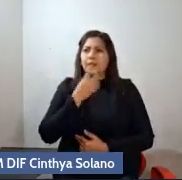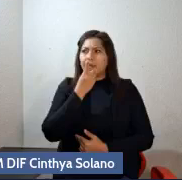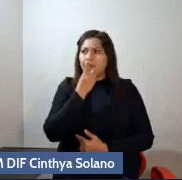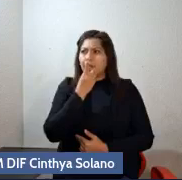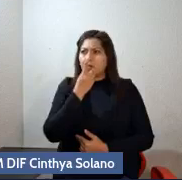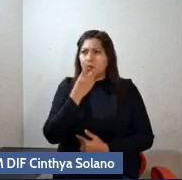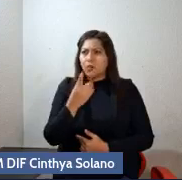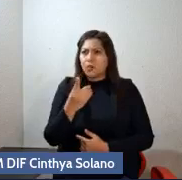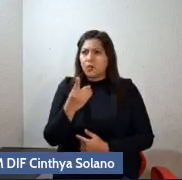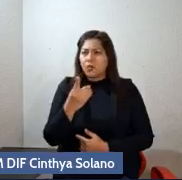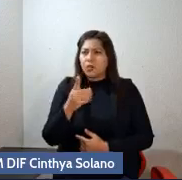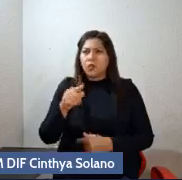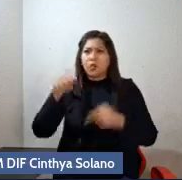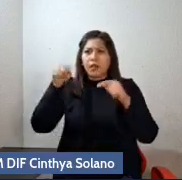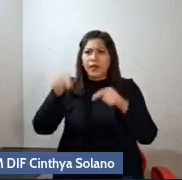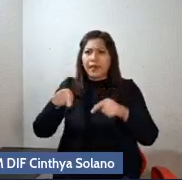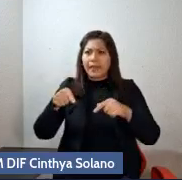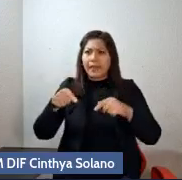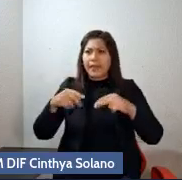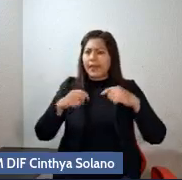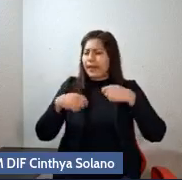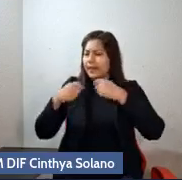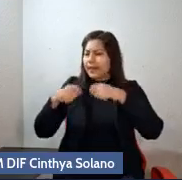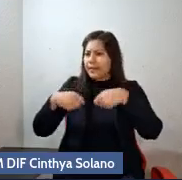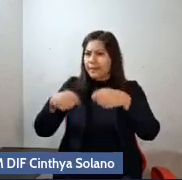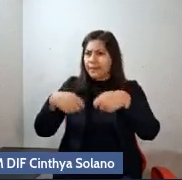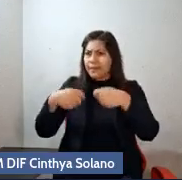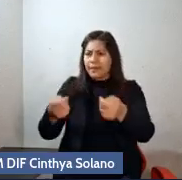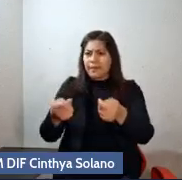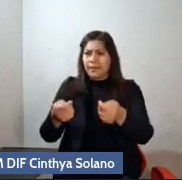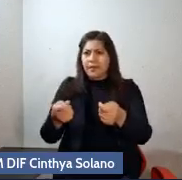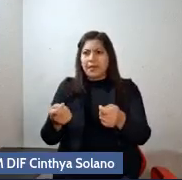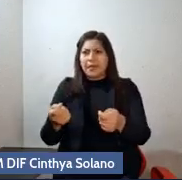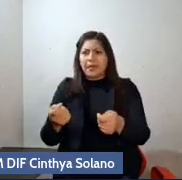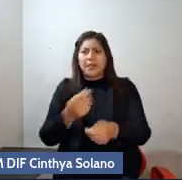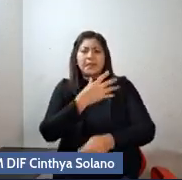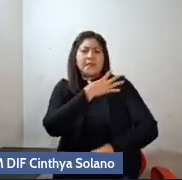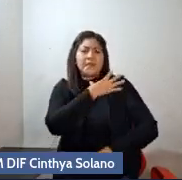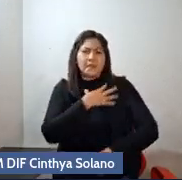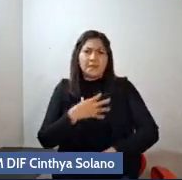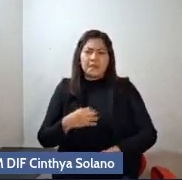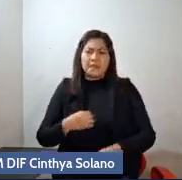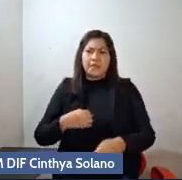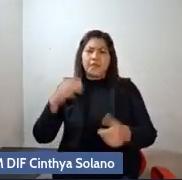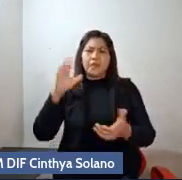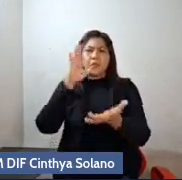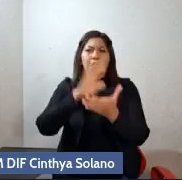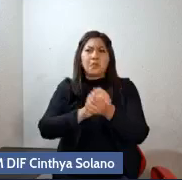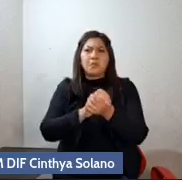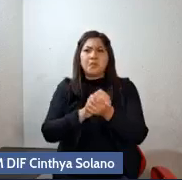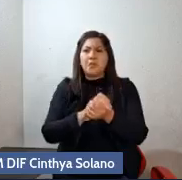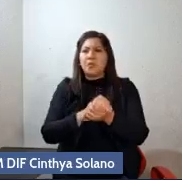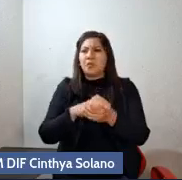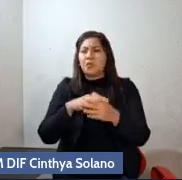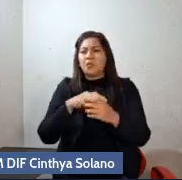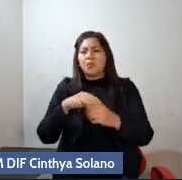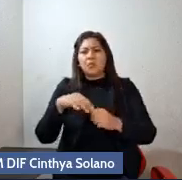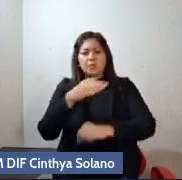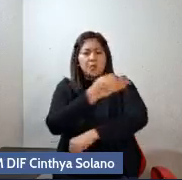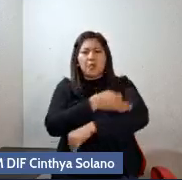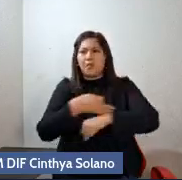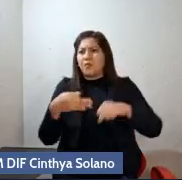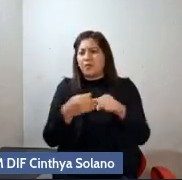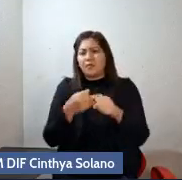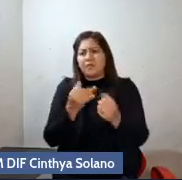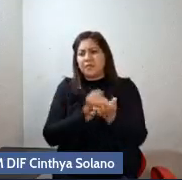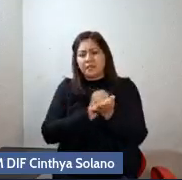herederos universales, ya sea a mis hijos, a mi esposo o a la persona que yo determine de manera